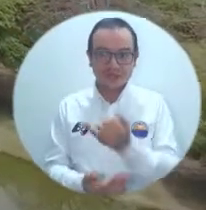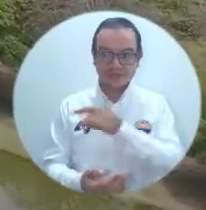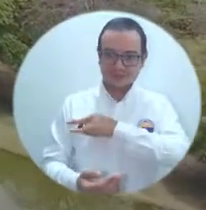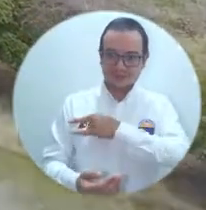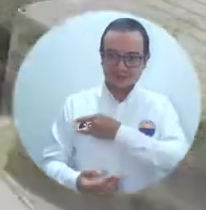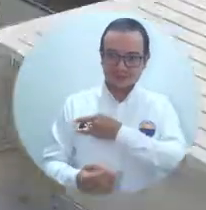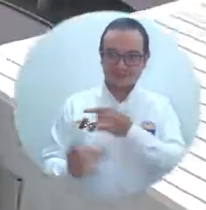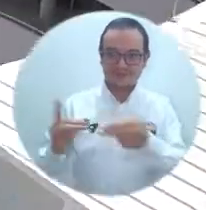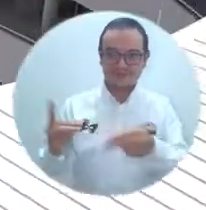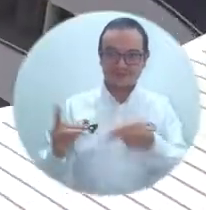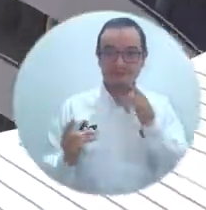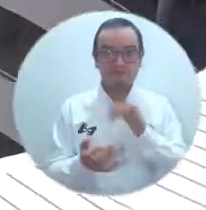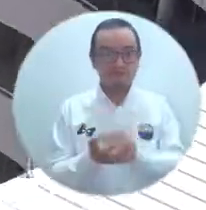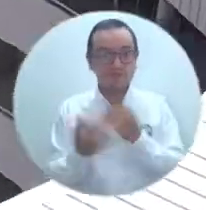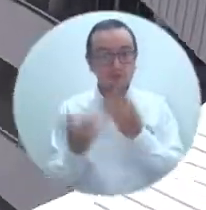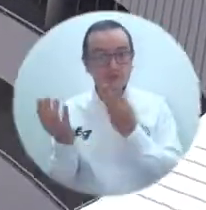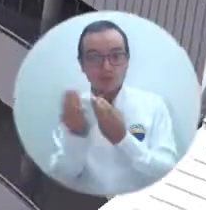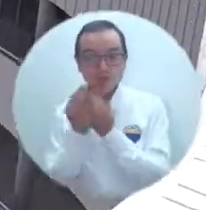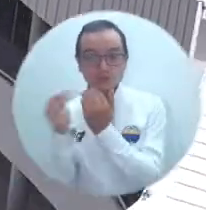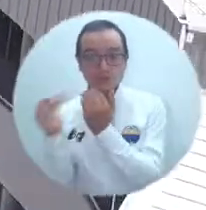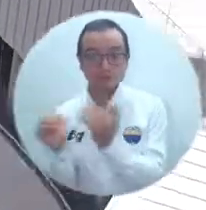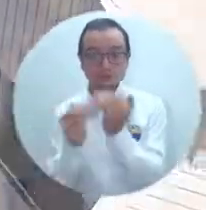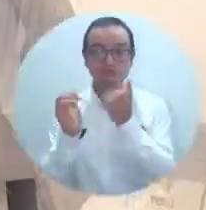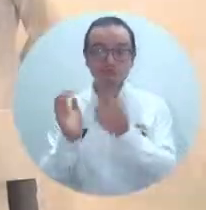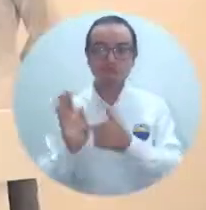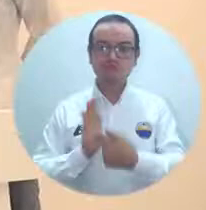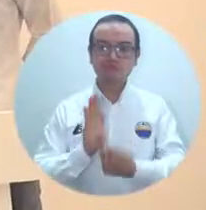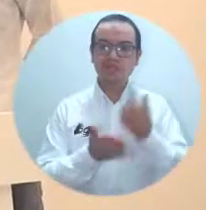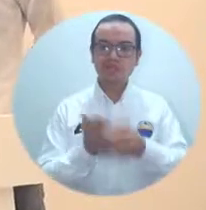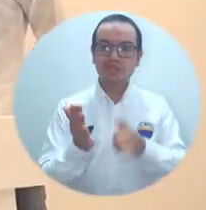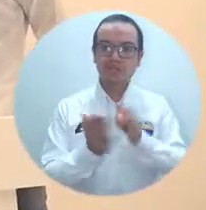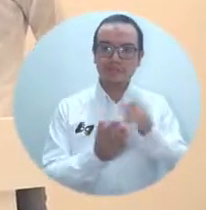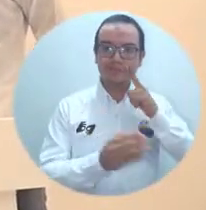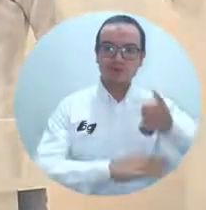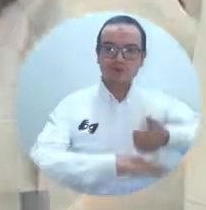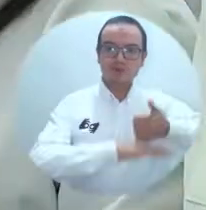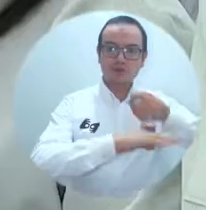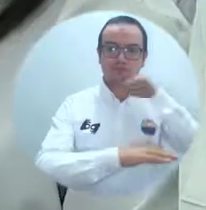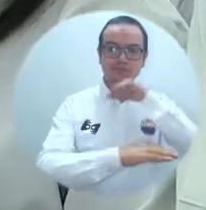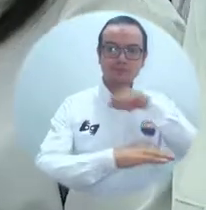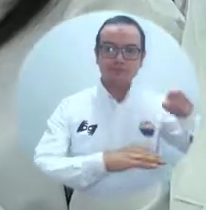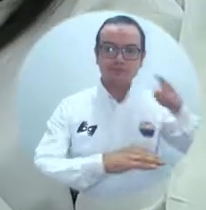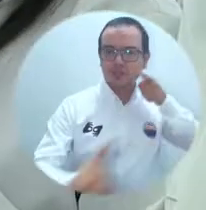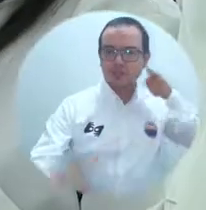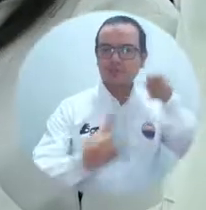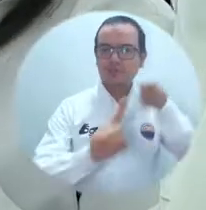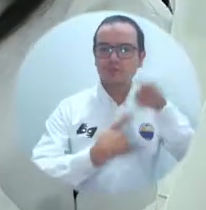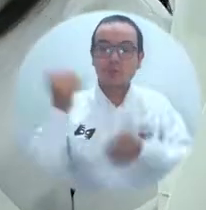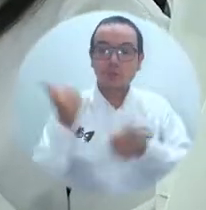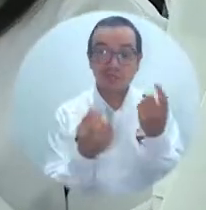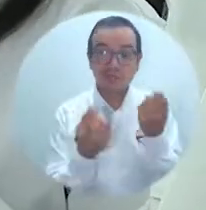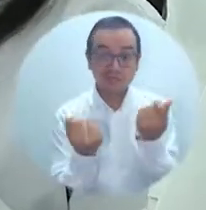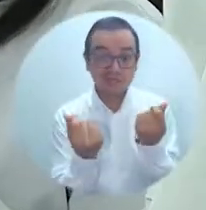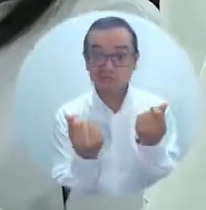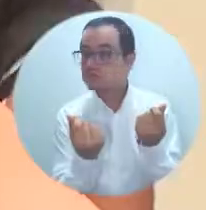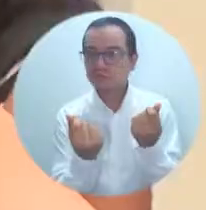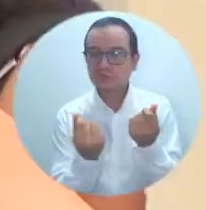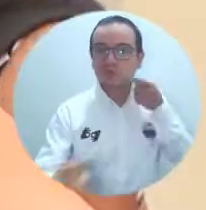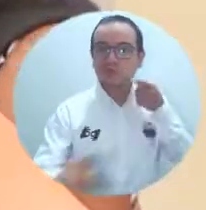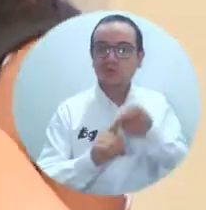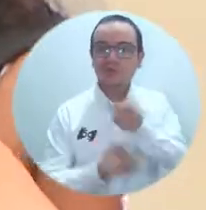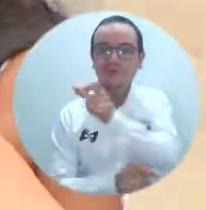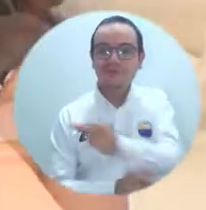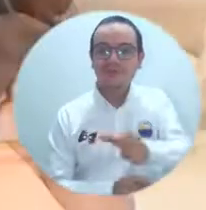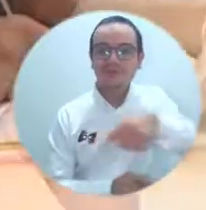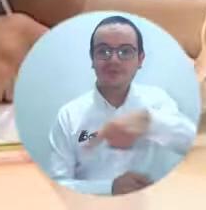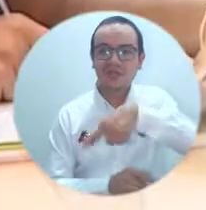Unimagdalena y el Consejo Superior Universitario demuestran una vez más que para el actual plan de gobierno de la Universidad del Magdalena, la gente es primero